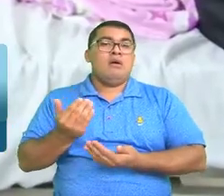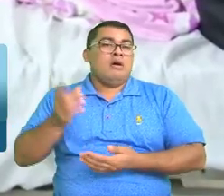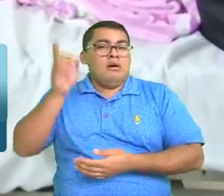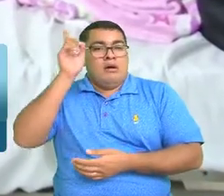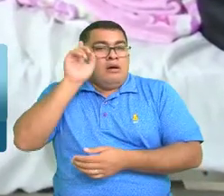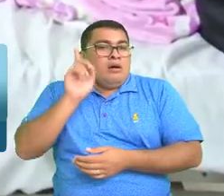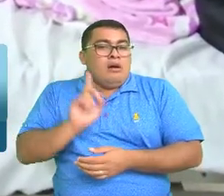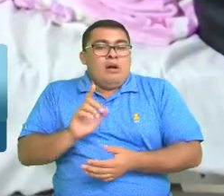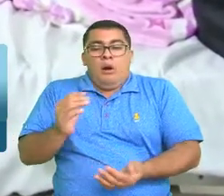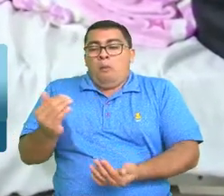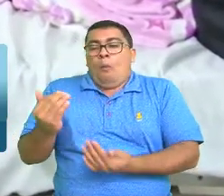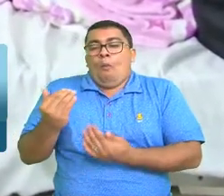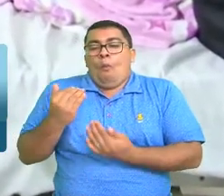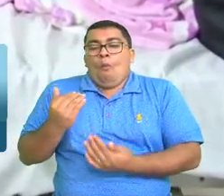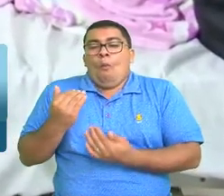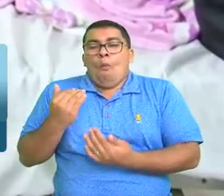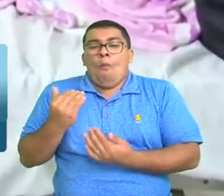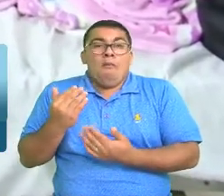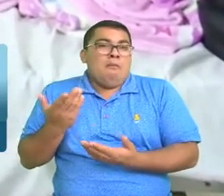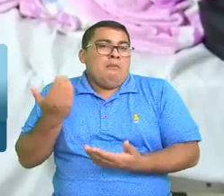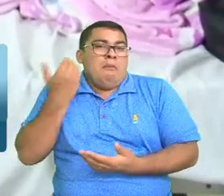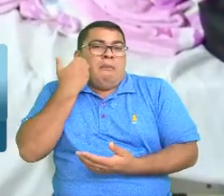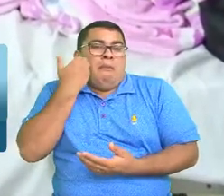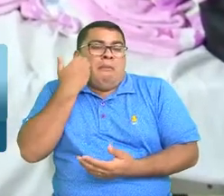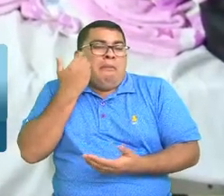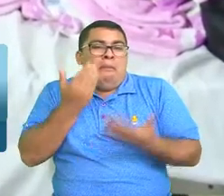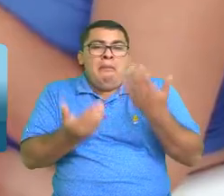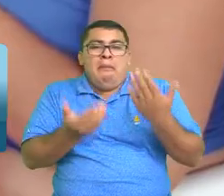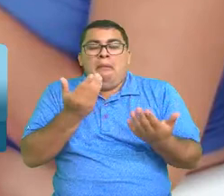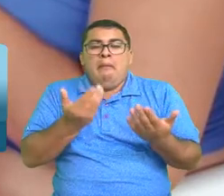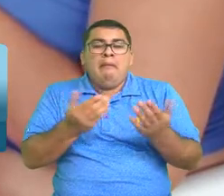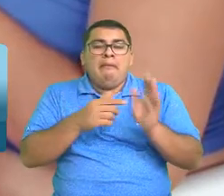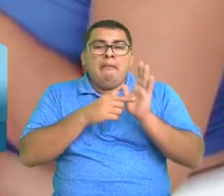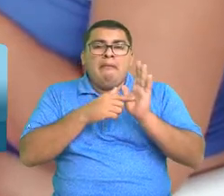X o Y enfermedad que tenga,